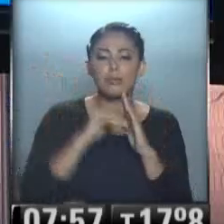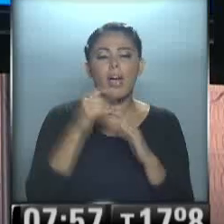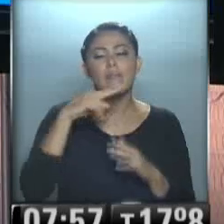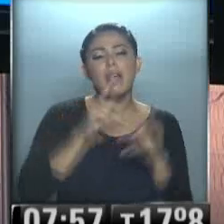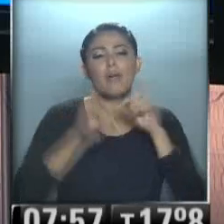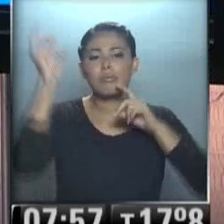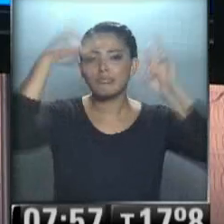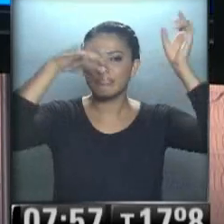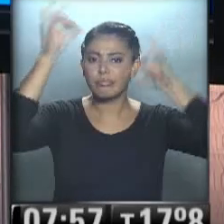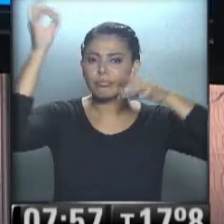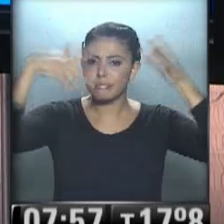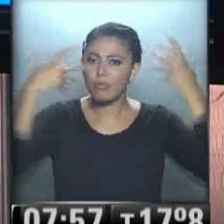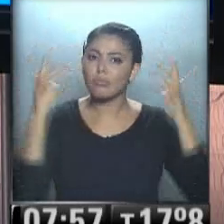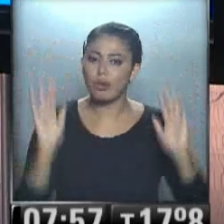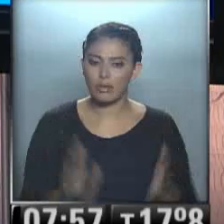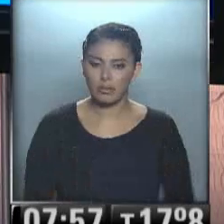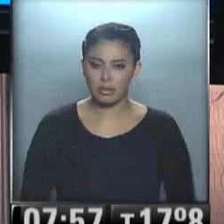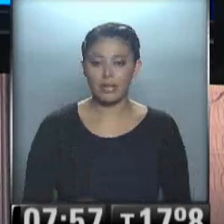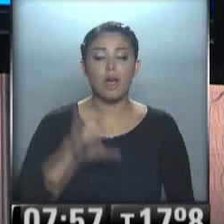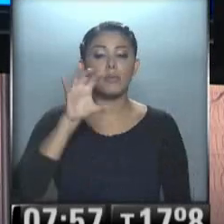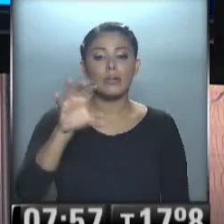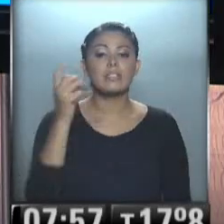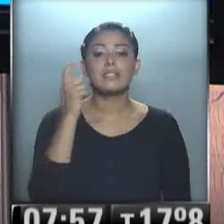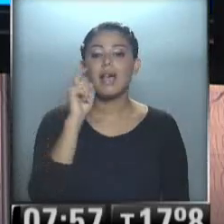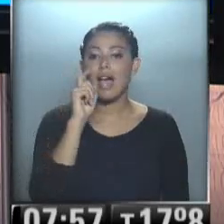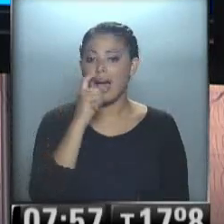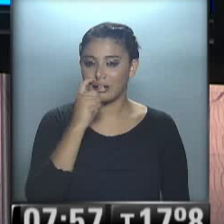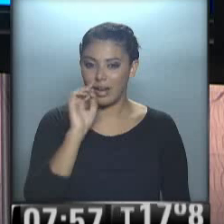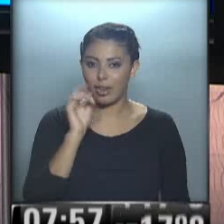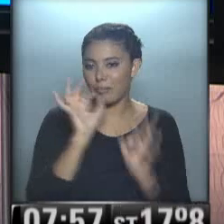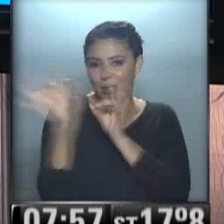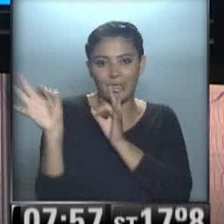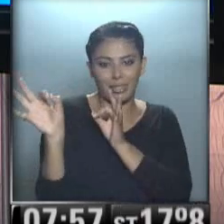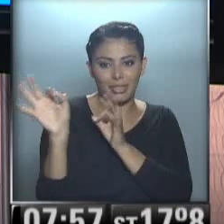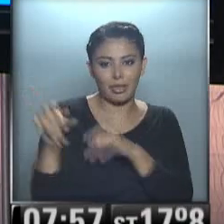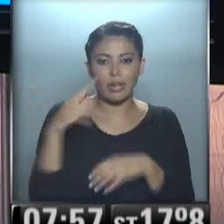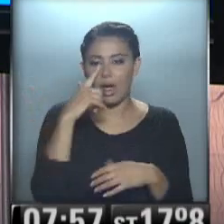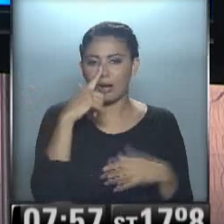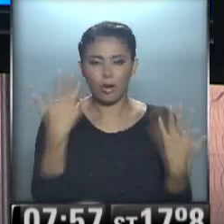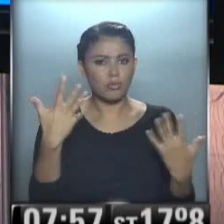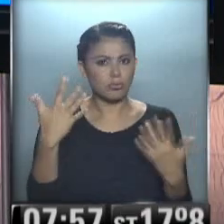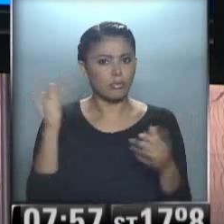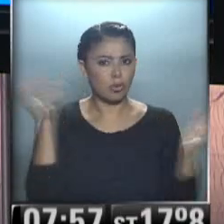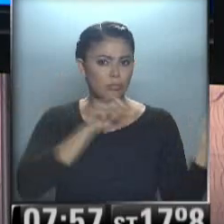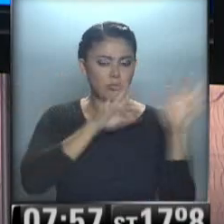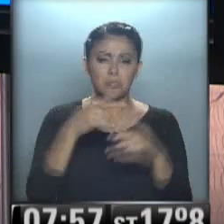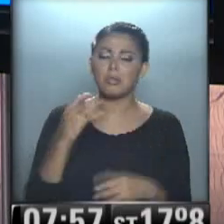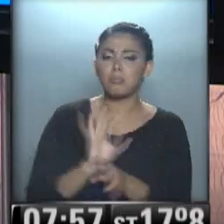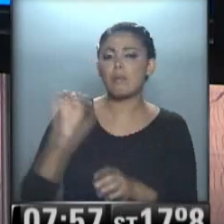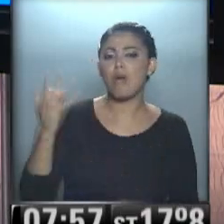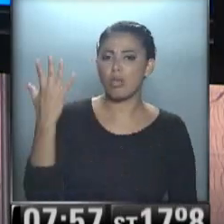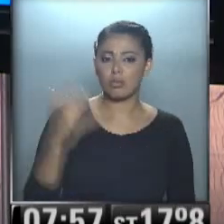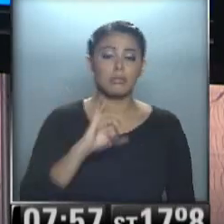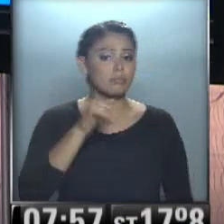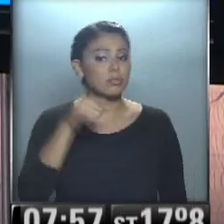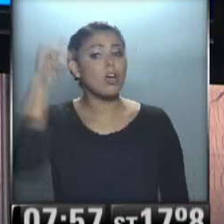algunas gotitas nada más. Entre Ríos, aquí nomás. Está de moda Entre Ríos. Muy de moda, así es. Sí,